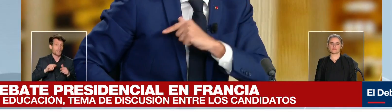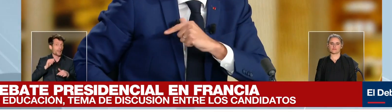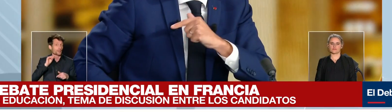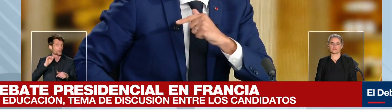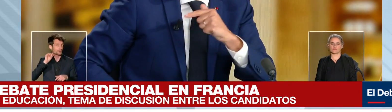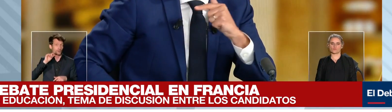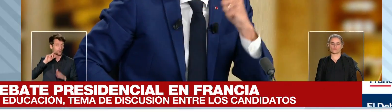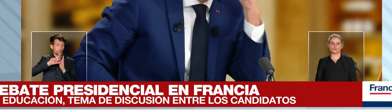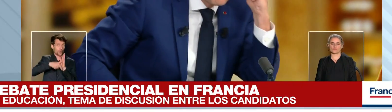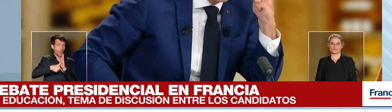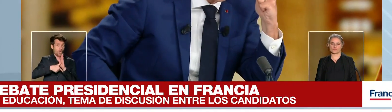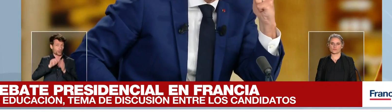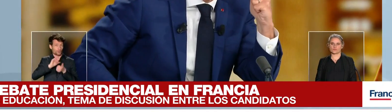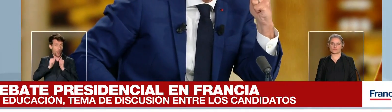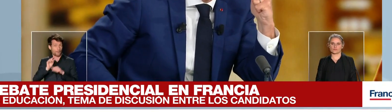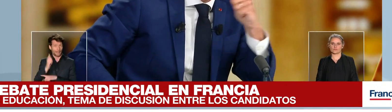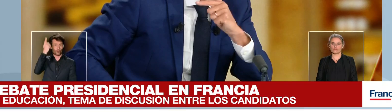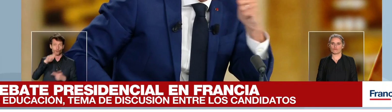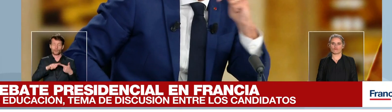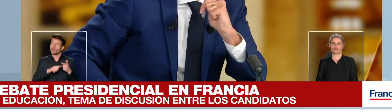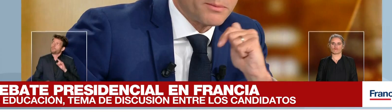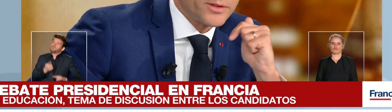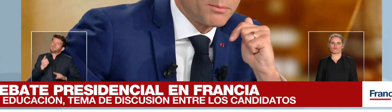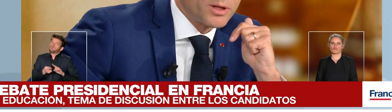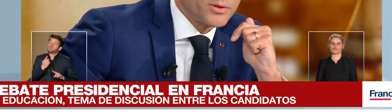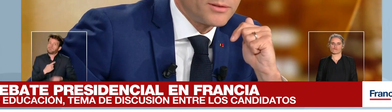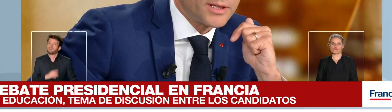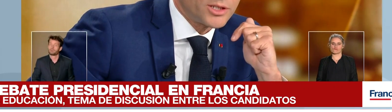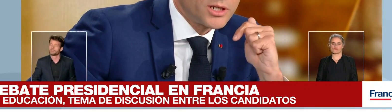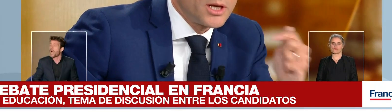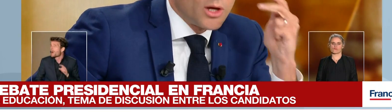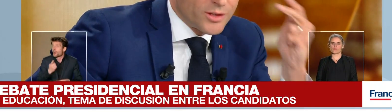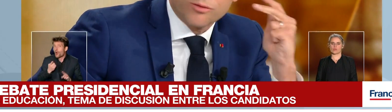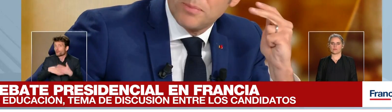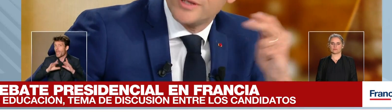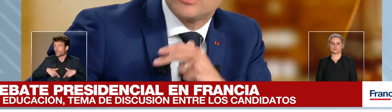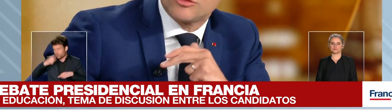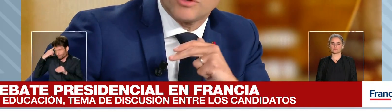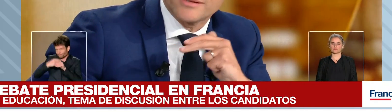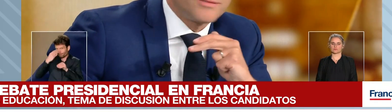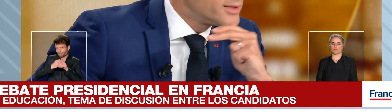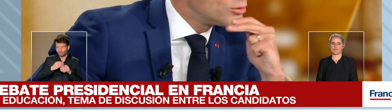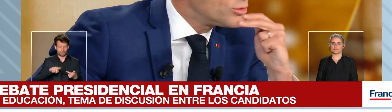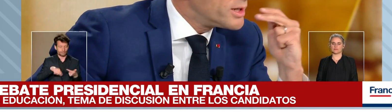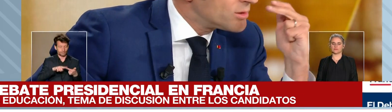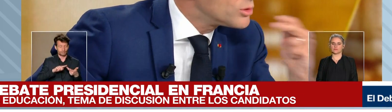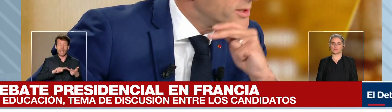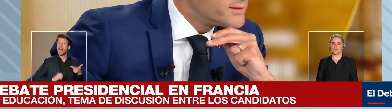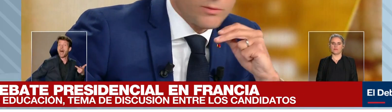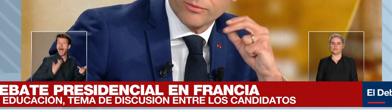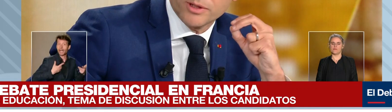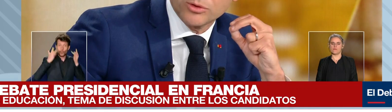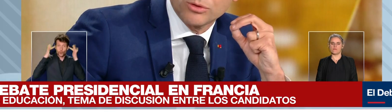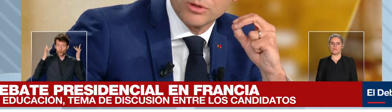de deporte, que es importante para aprender mejor, y es un punto fundamental para el aprendizaje, desarrollando